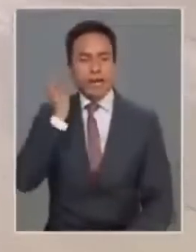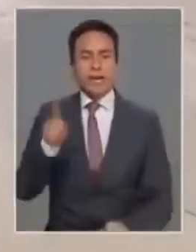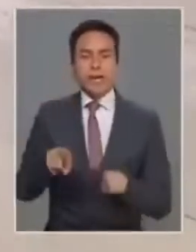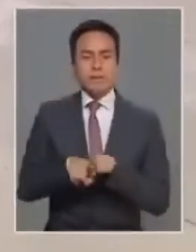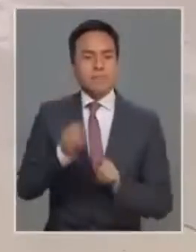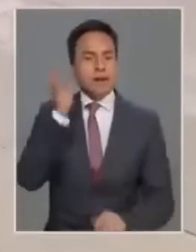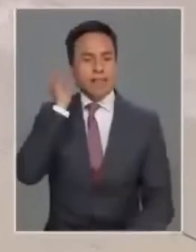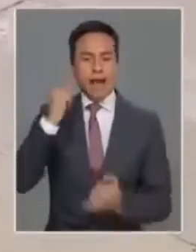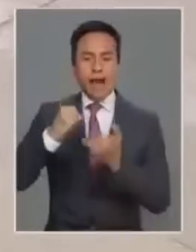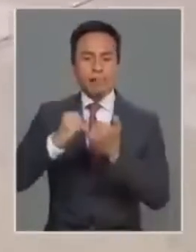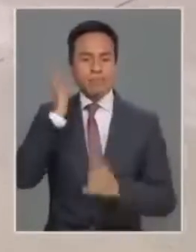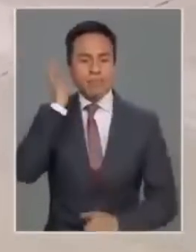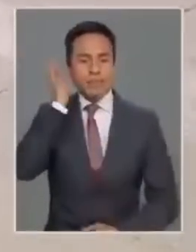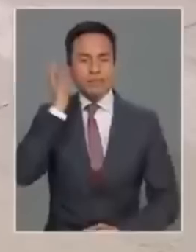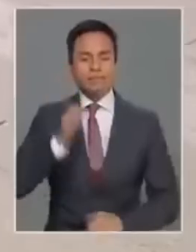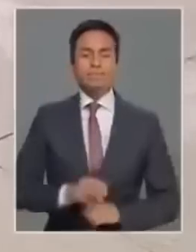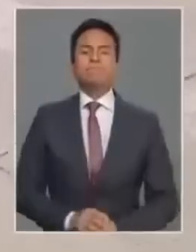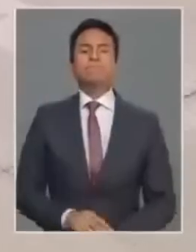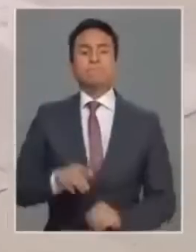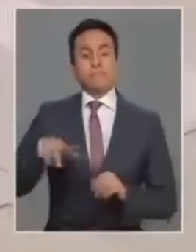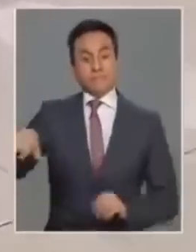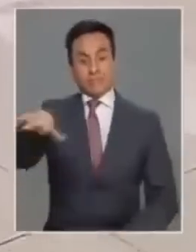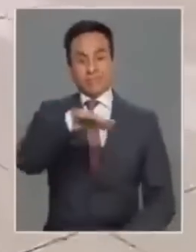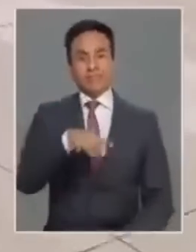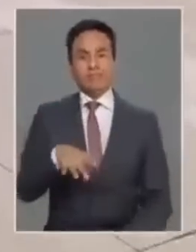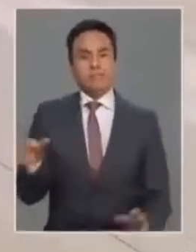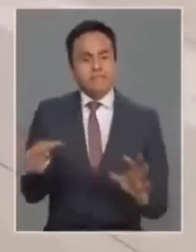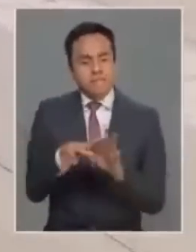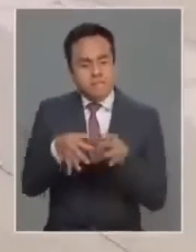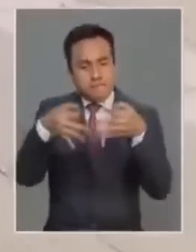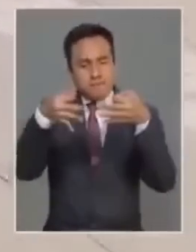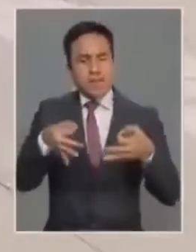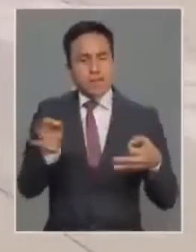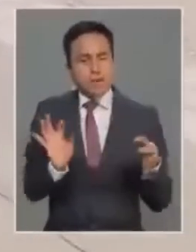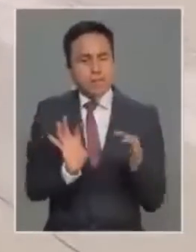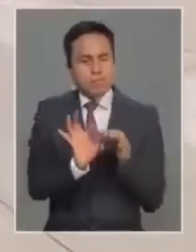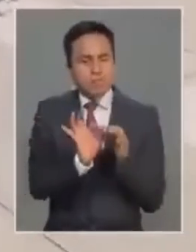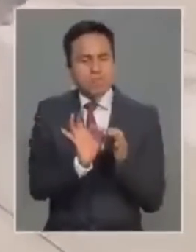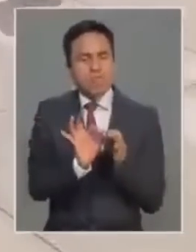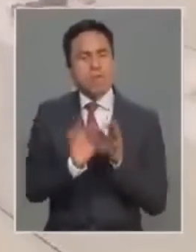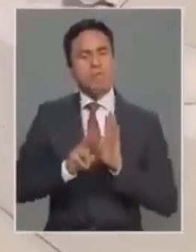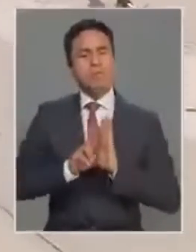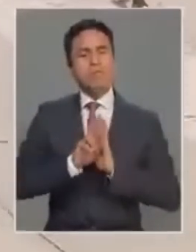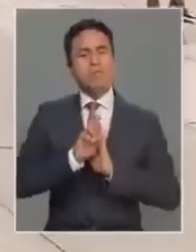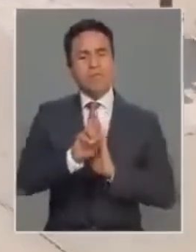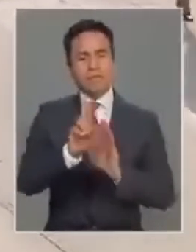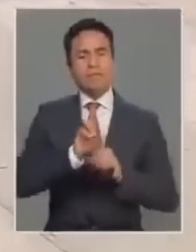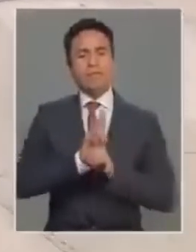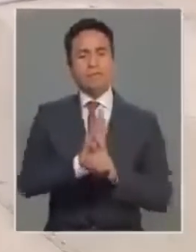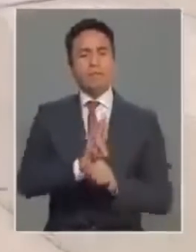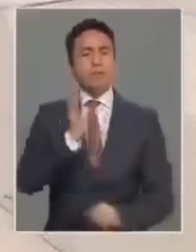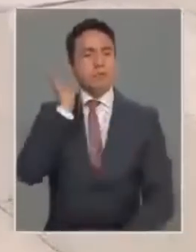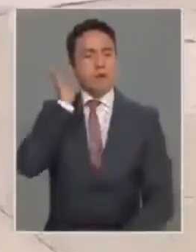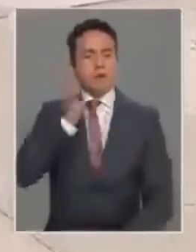y amiga. ¡Qué bien! Fieles y genuinas representantes de la mujer